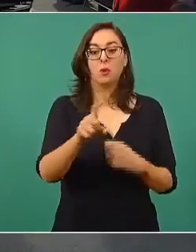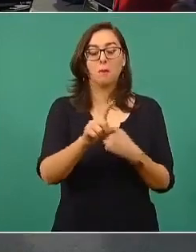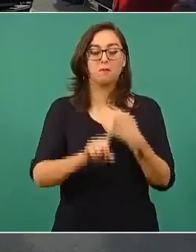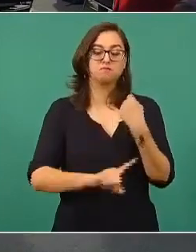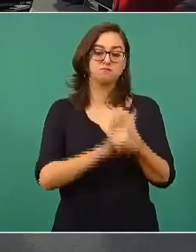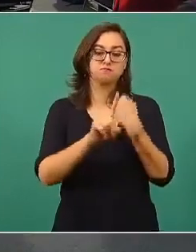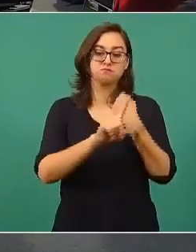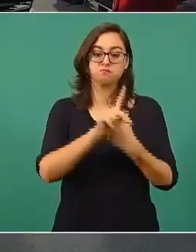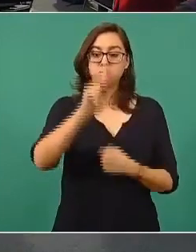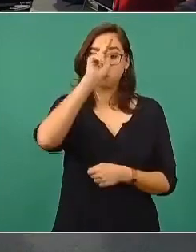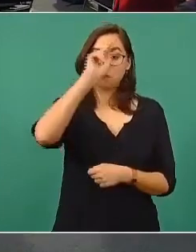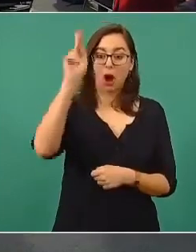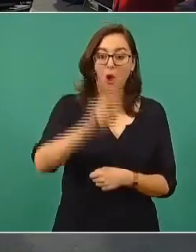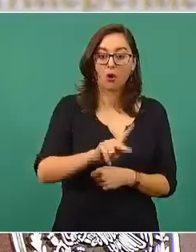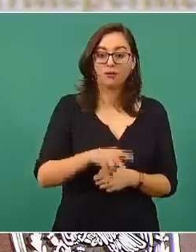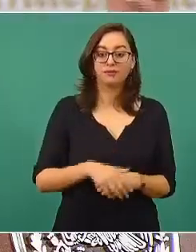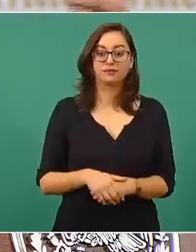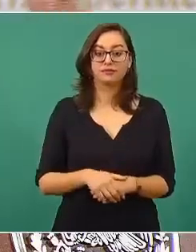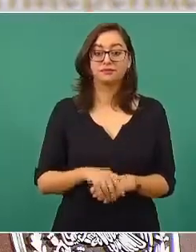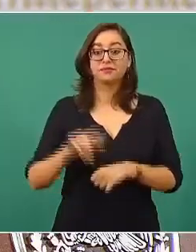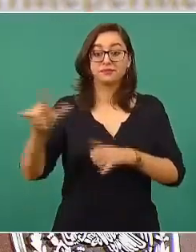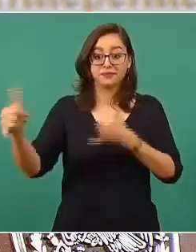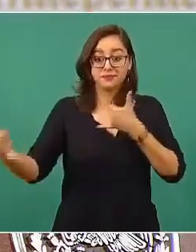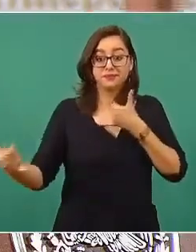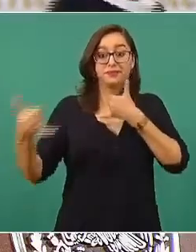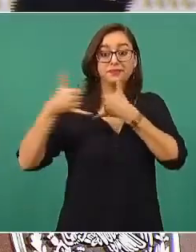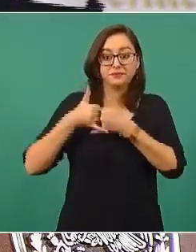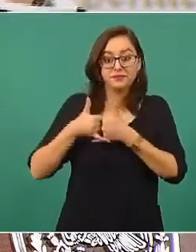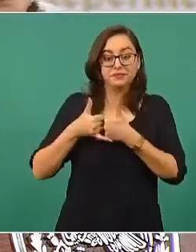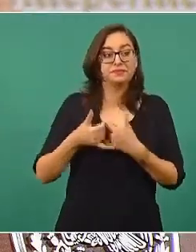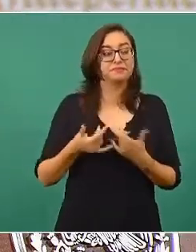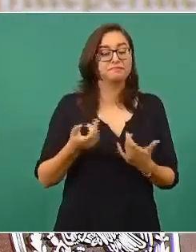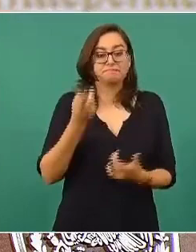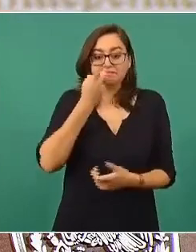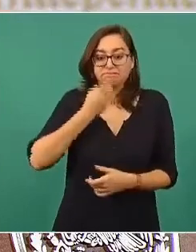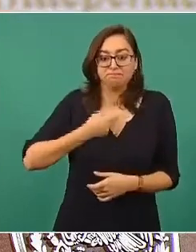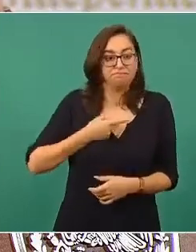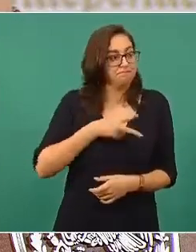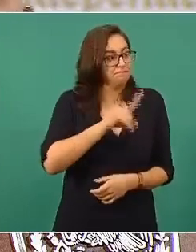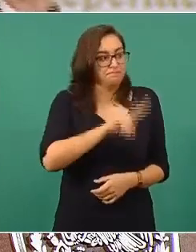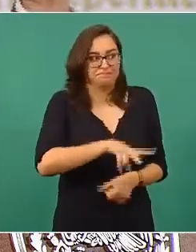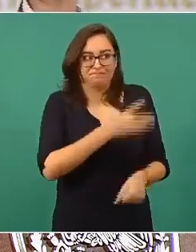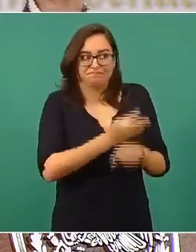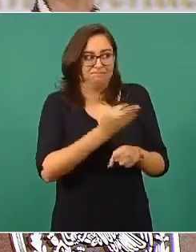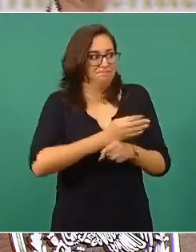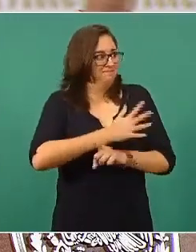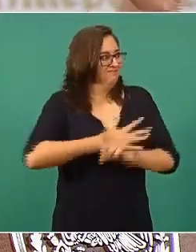Entonces me habla, dice, es difícil,